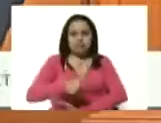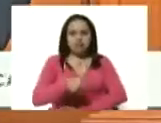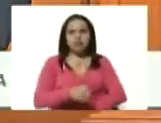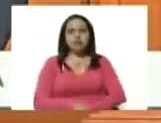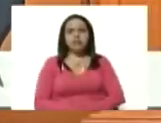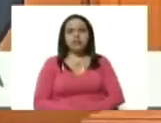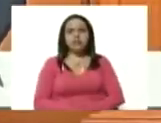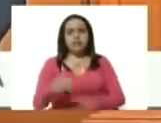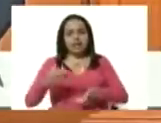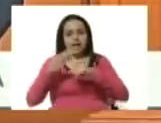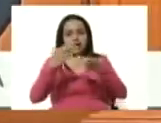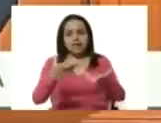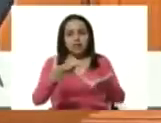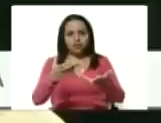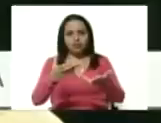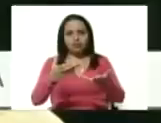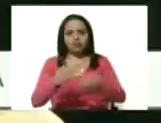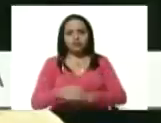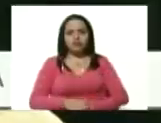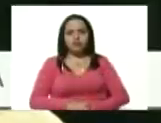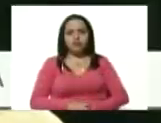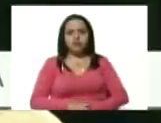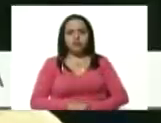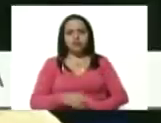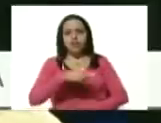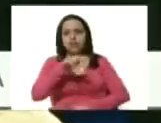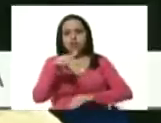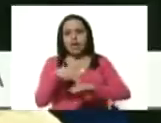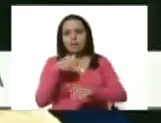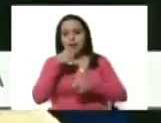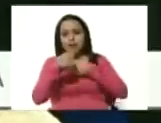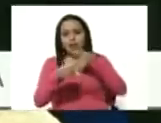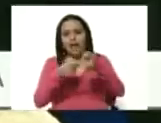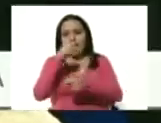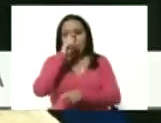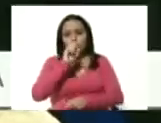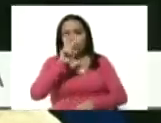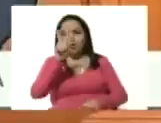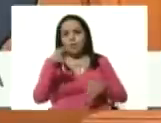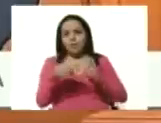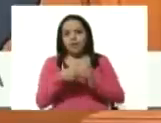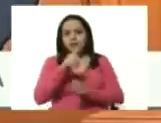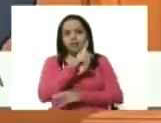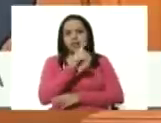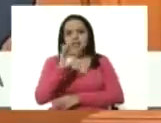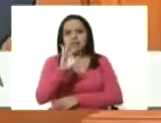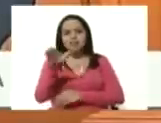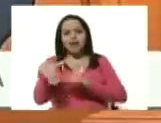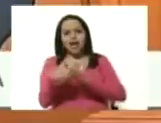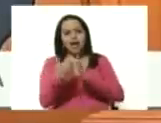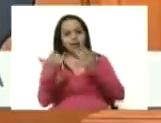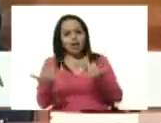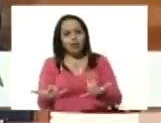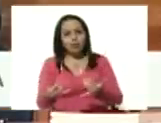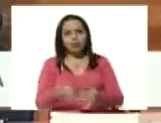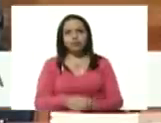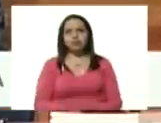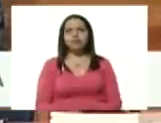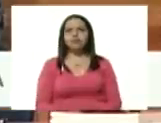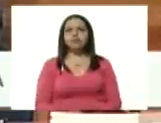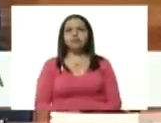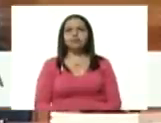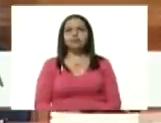que entregó el Premio Nacional de Periodismo. Del 2013 para acá, Jorge,